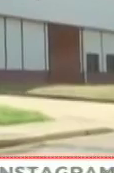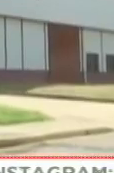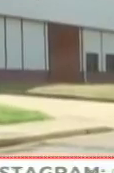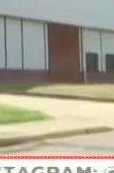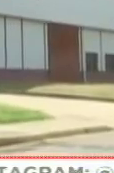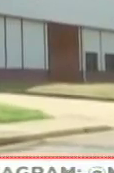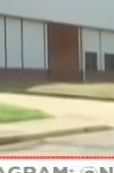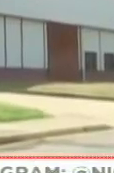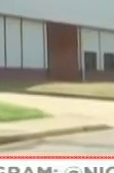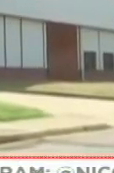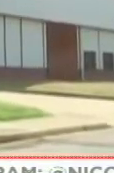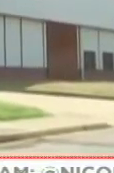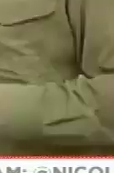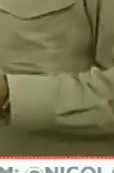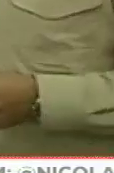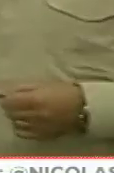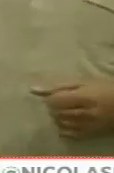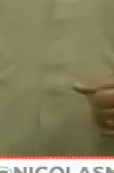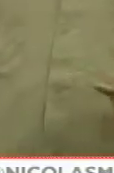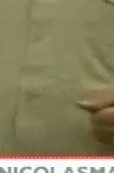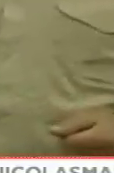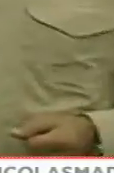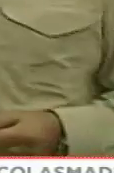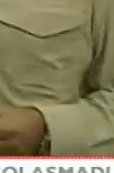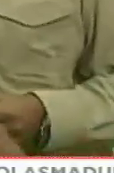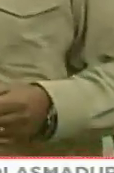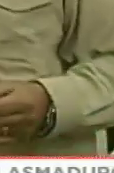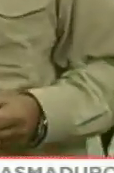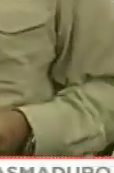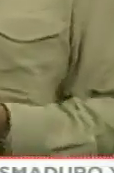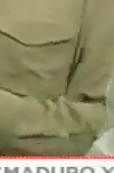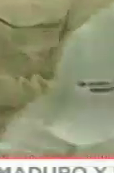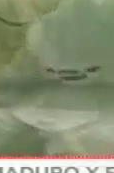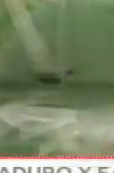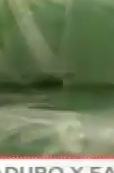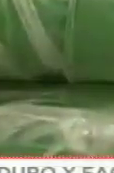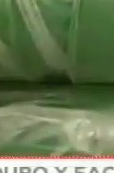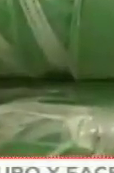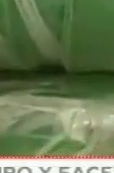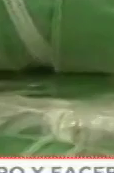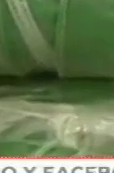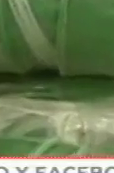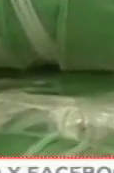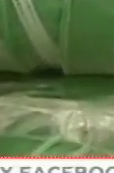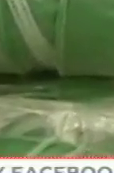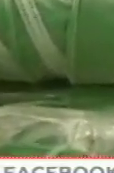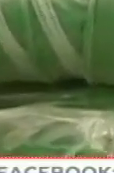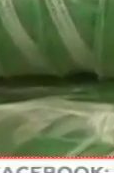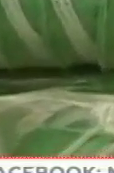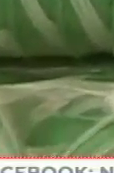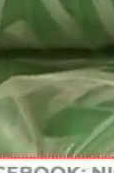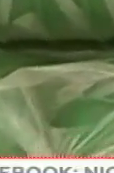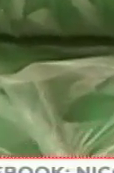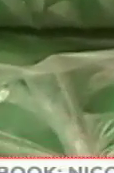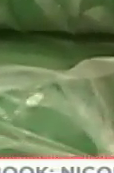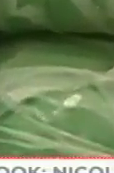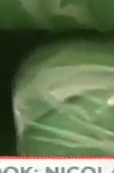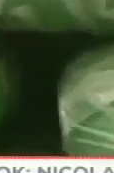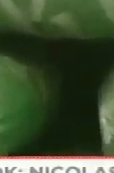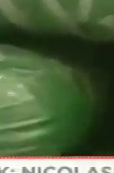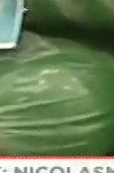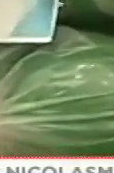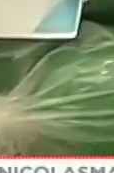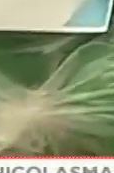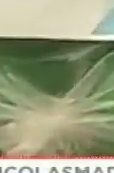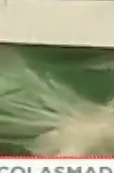esto forma parte de lo que está contemplado en la agenda económica bolivariana y sus 16 motores. Hablamos del motor